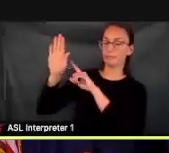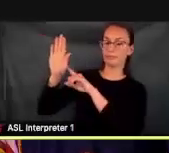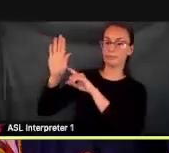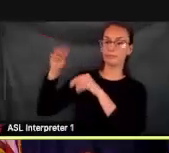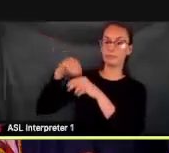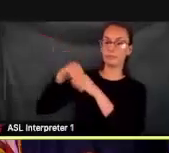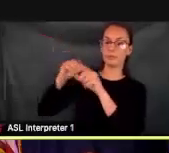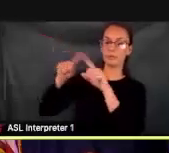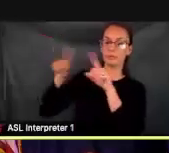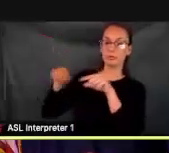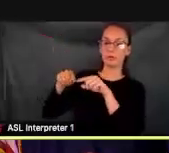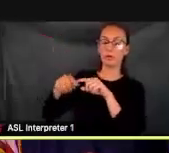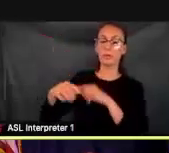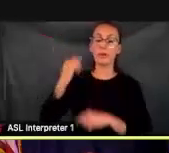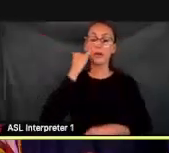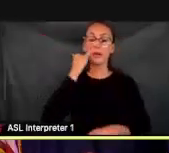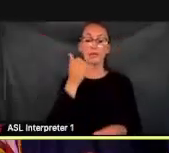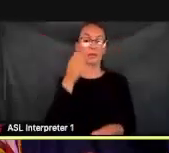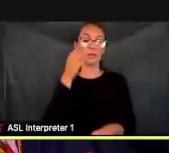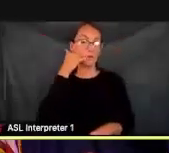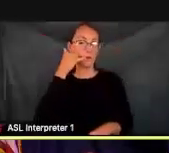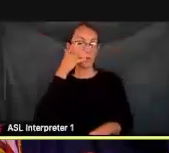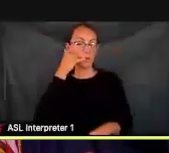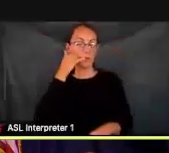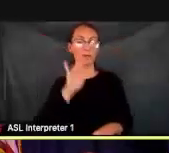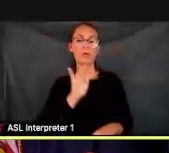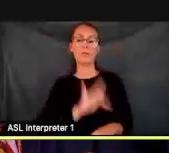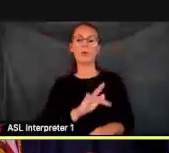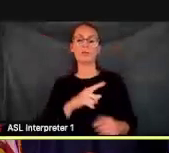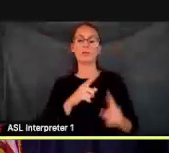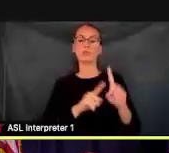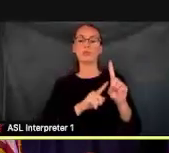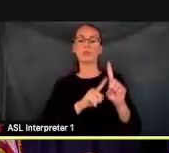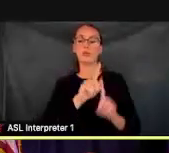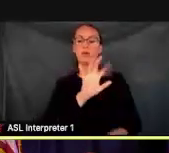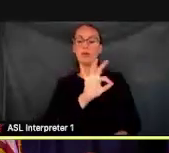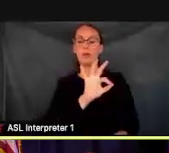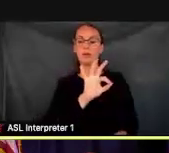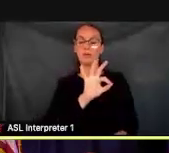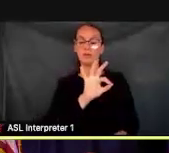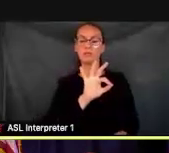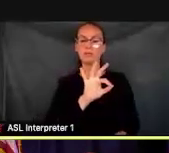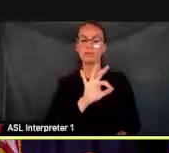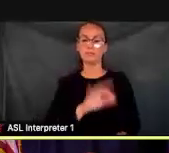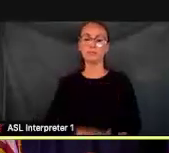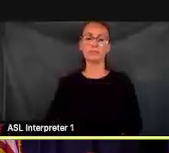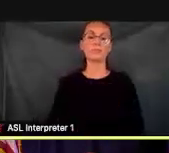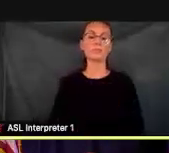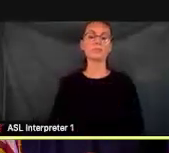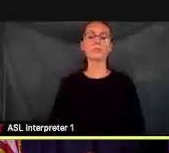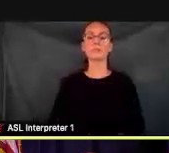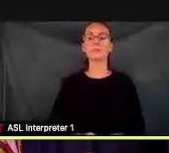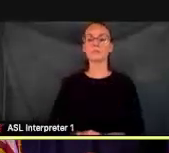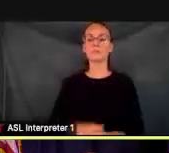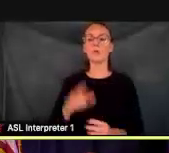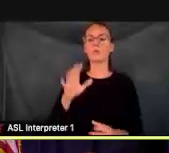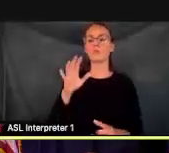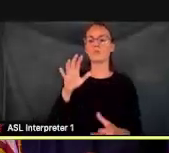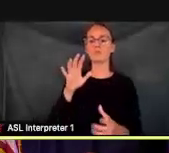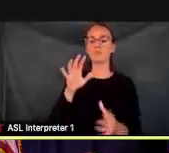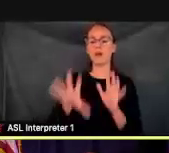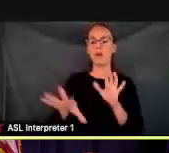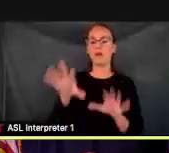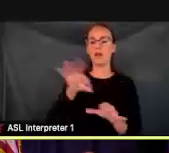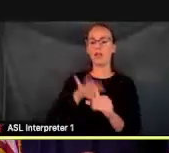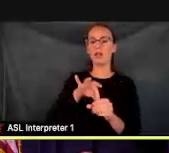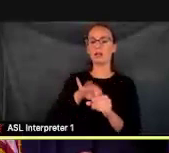función de levantar la mano o pulsen asterisco 9 si participan por teléfono. De acuerdo con la